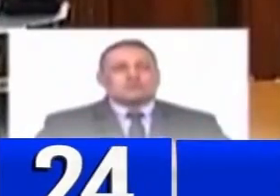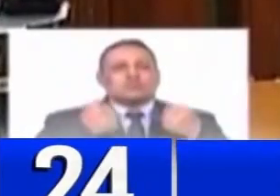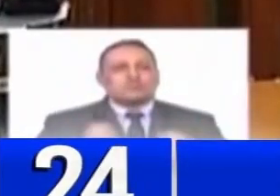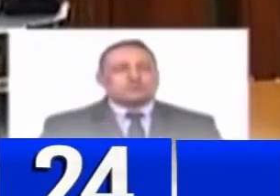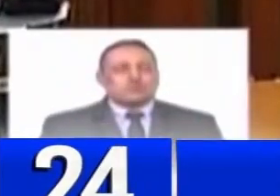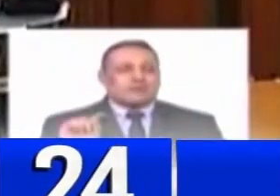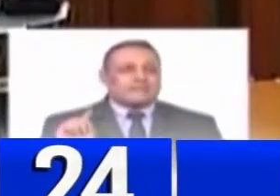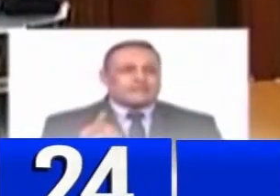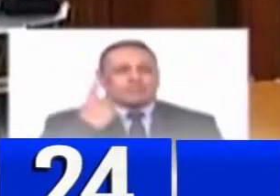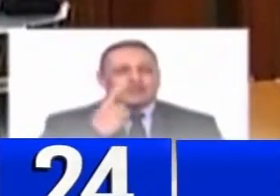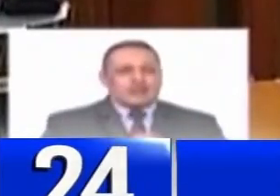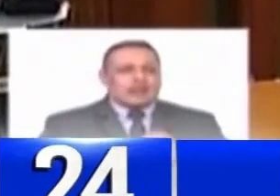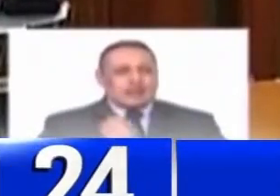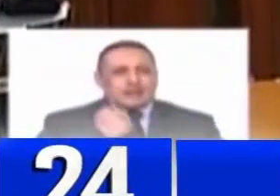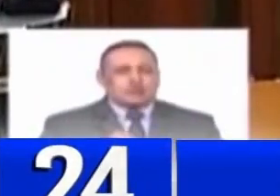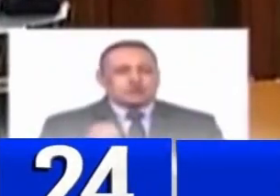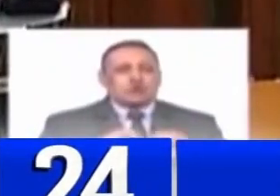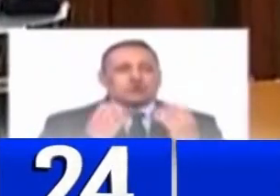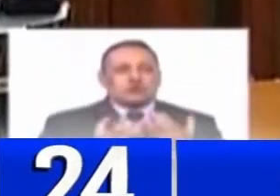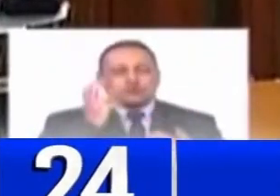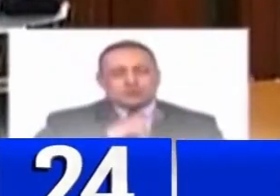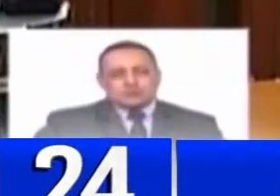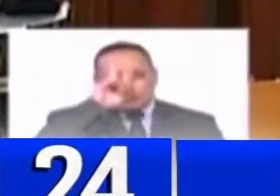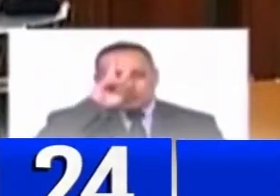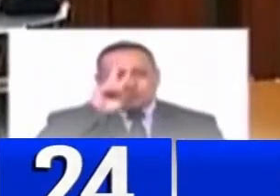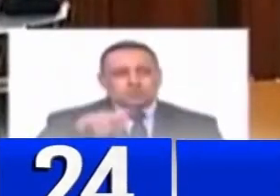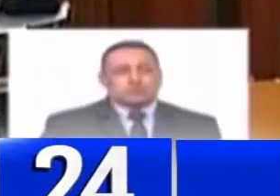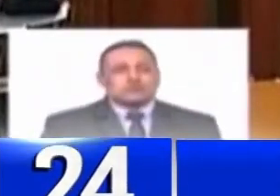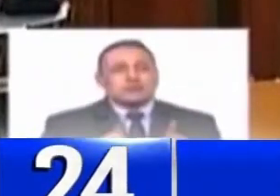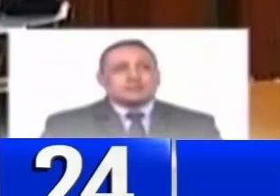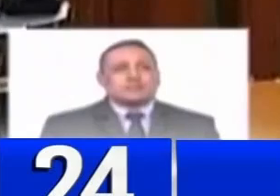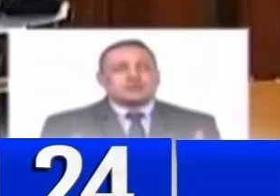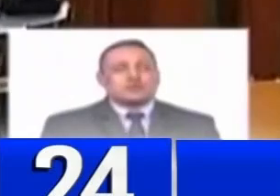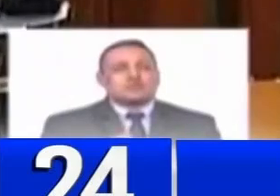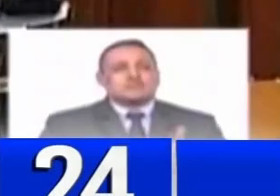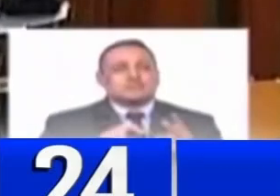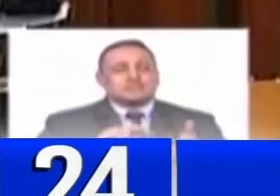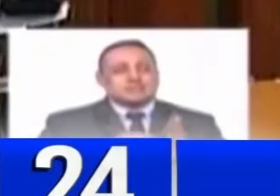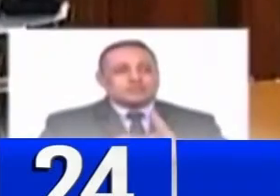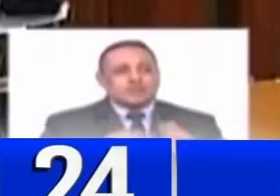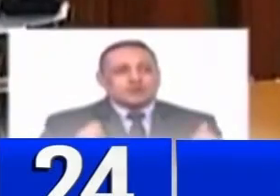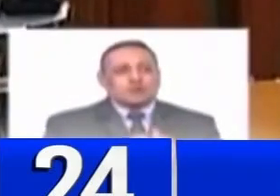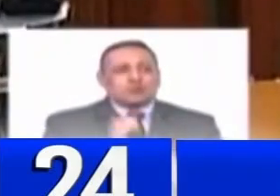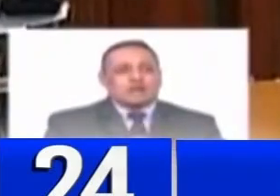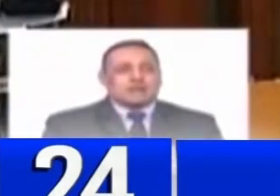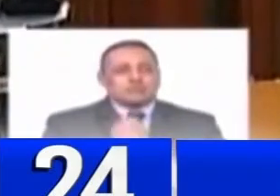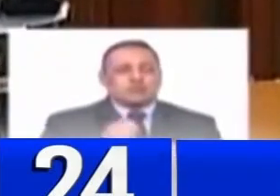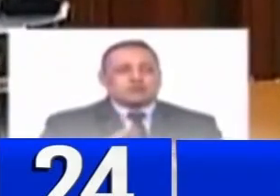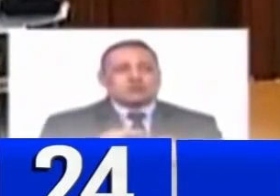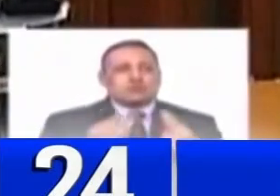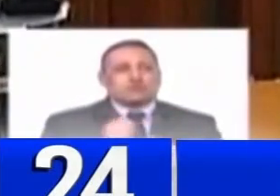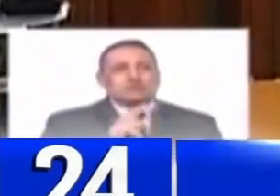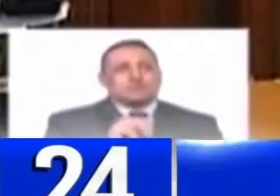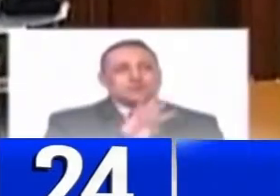primera legislatura ordinaria del Congreso de la República correspondiente al periodo anual de sesiones